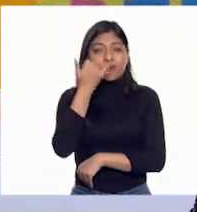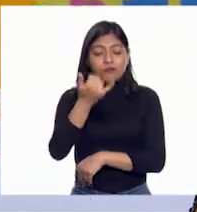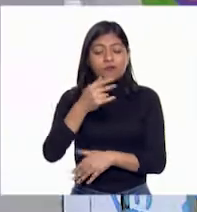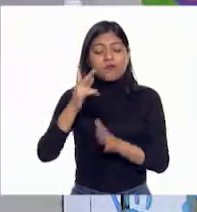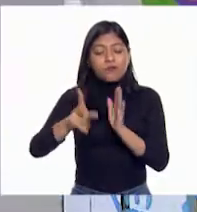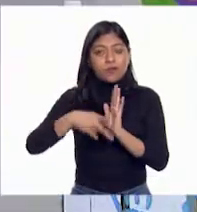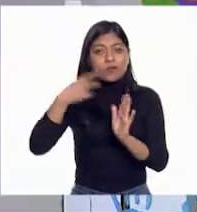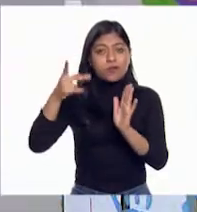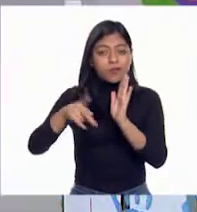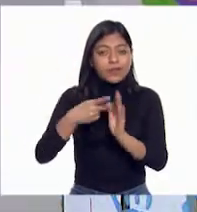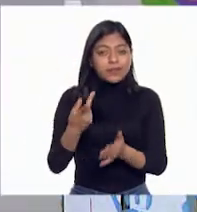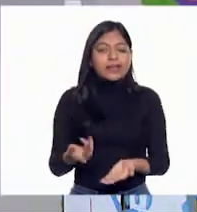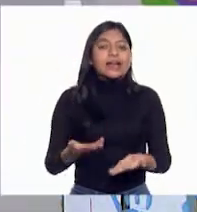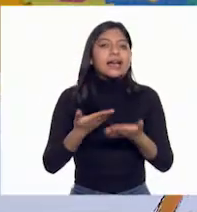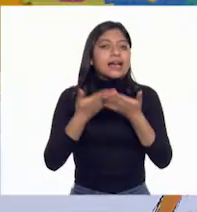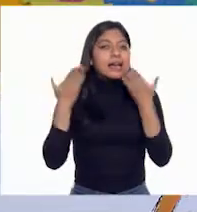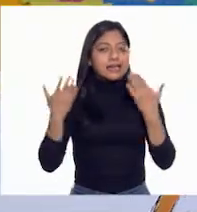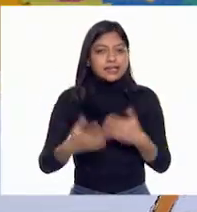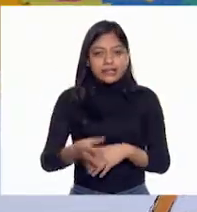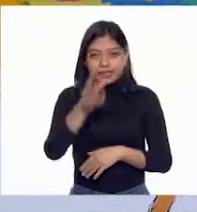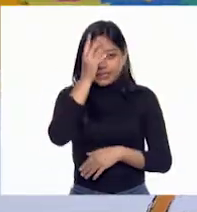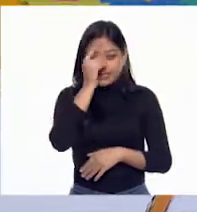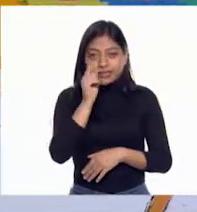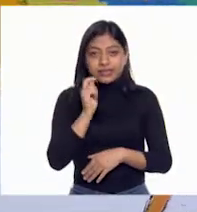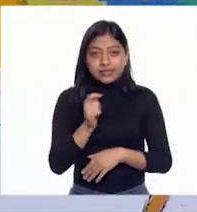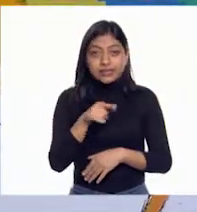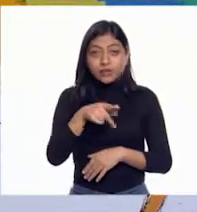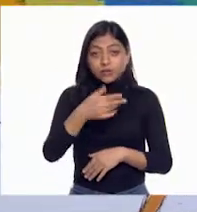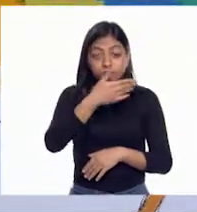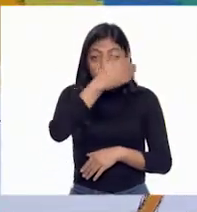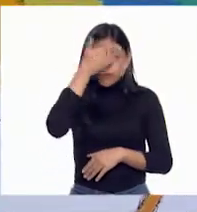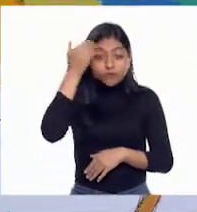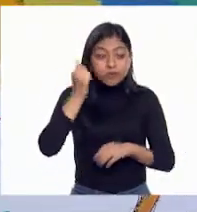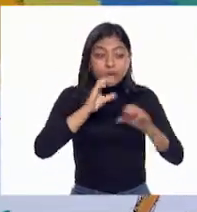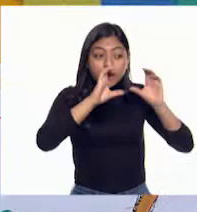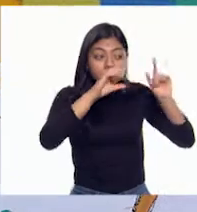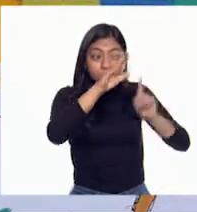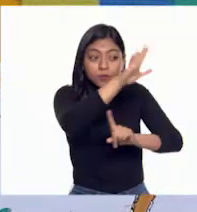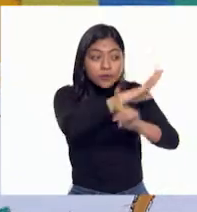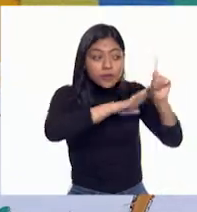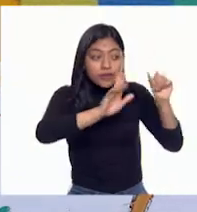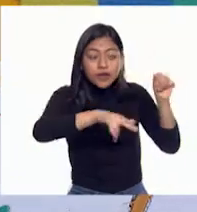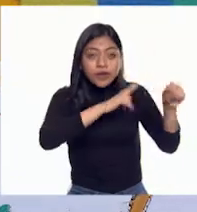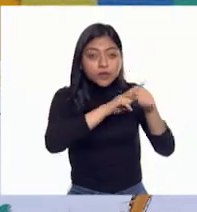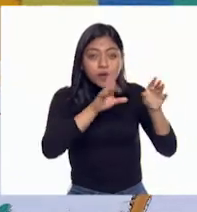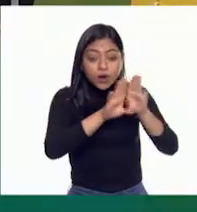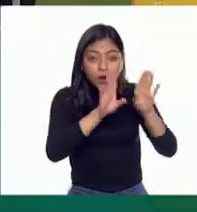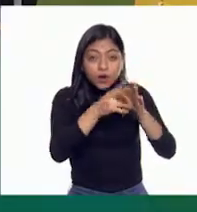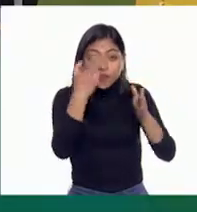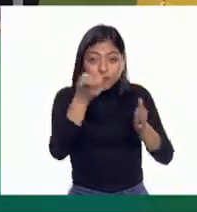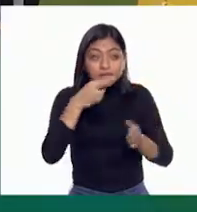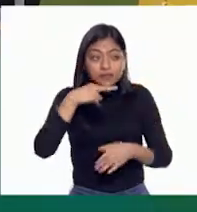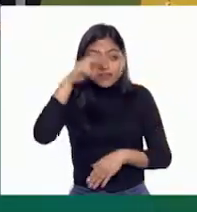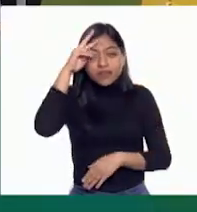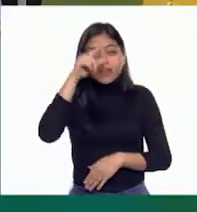lo aplicamos a cómo tratamos pues nuestro planeta, pues ya lo entiendo